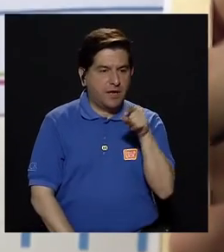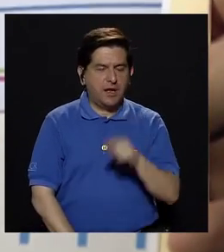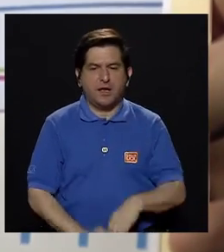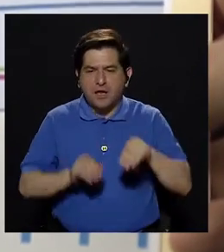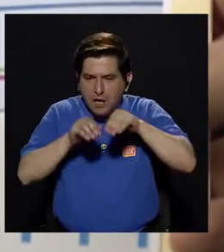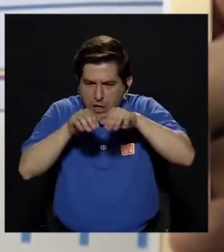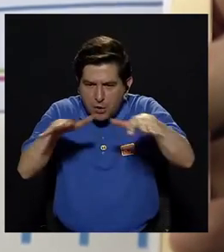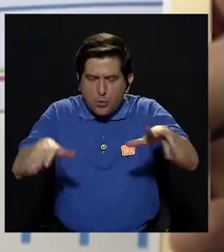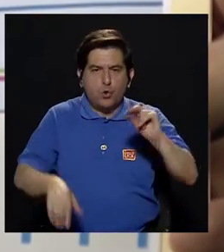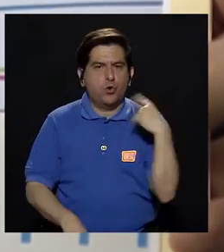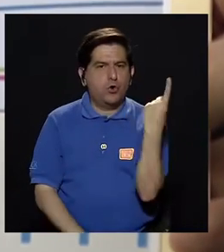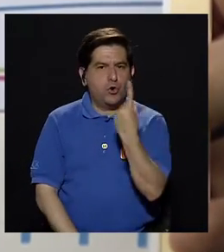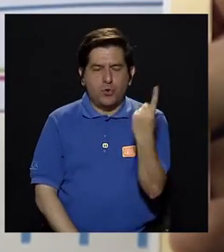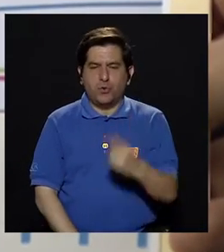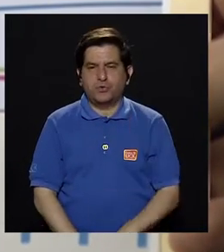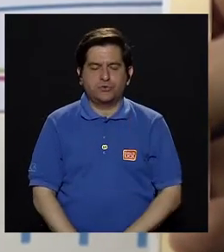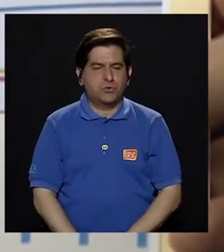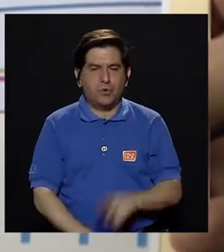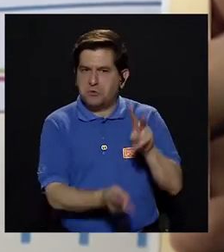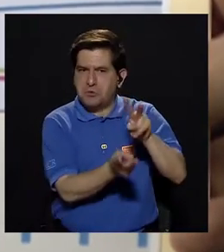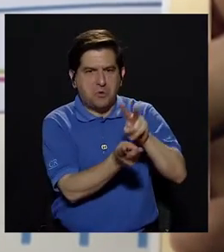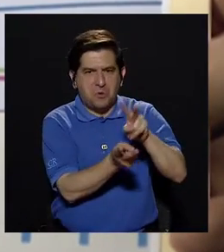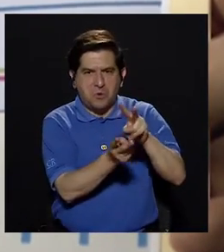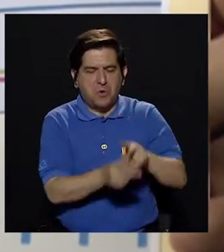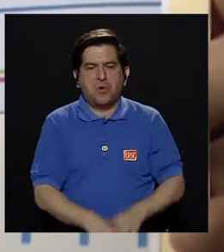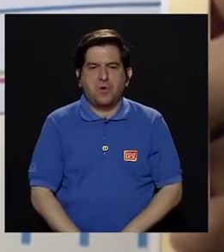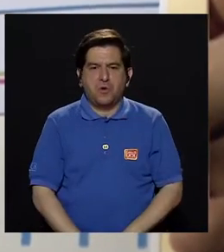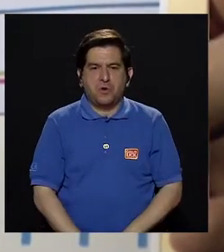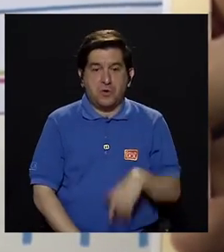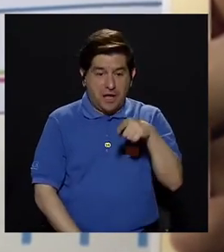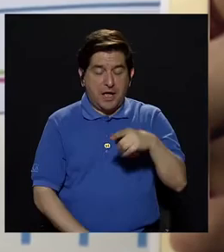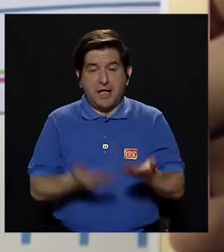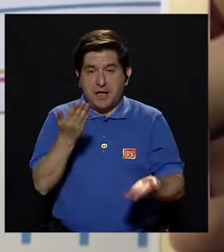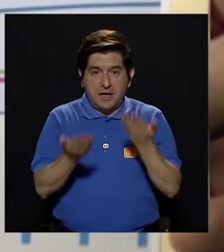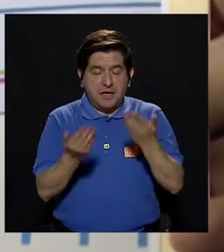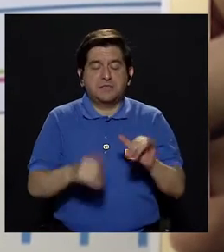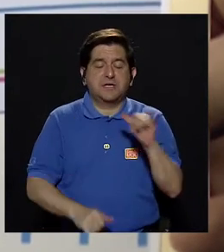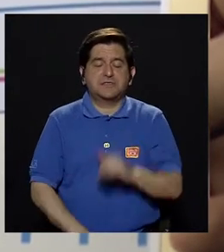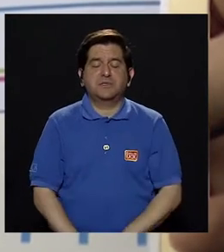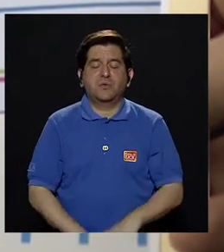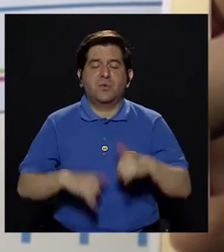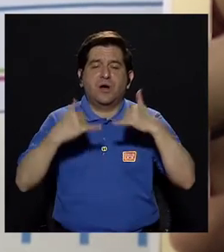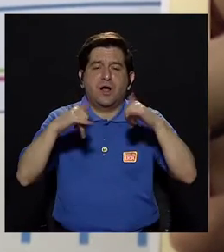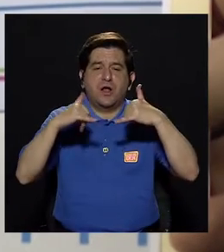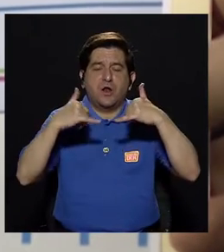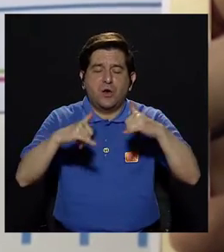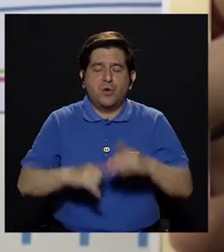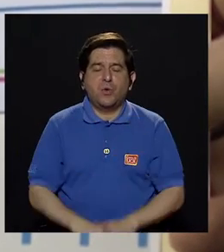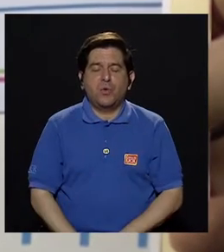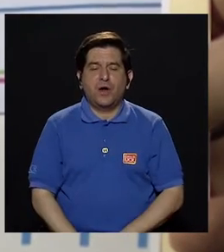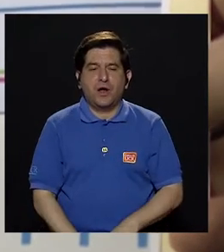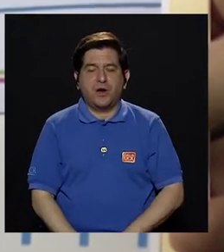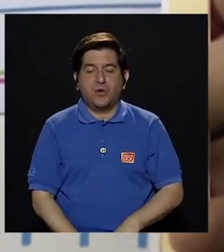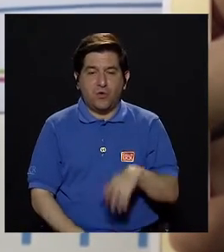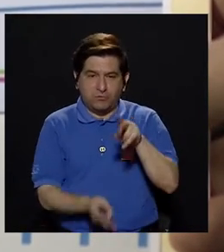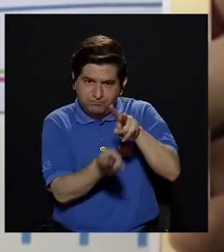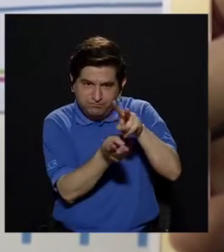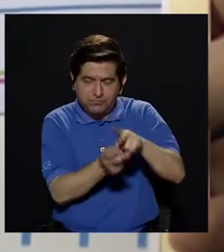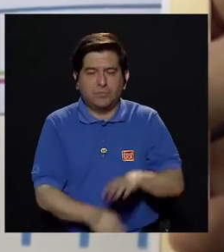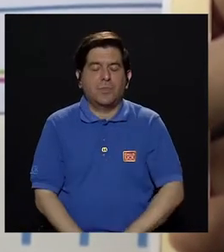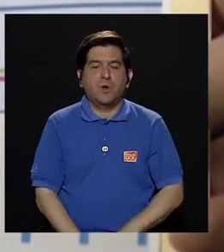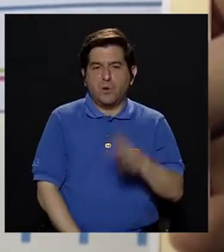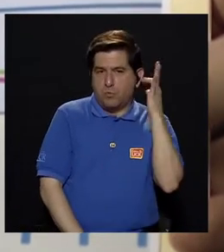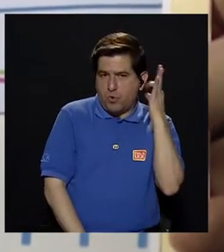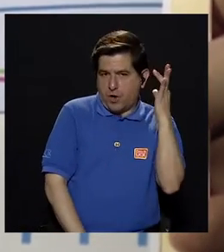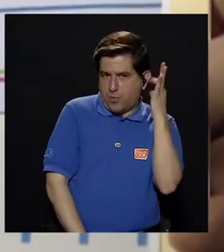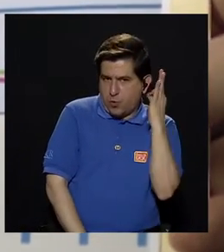Que se transmite no solamente es por una relación sexual de penetración, ¿verdad? Sino puede ser por juegos sexuales, puede ser de mujer a mujer, de hombre